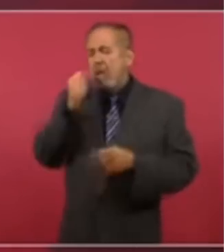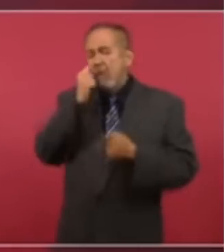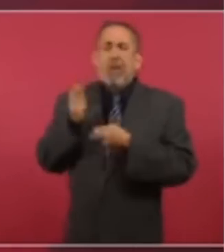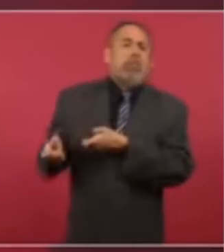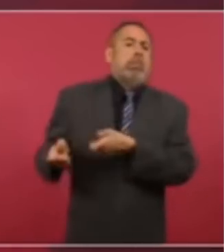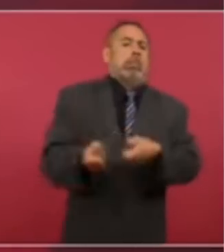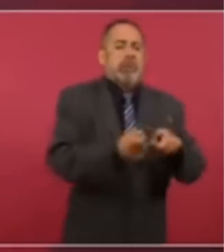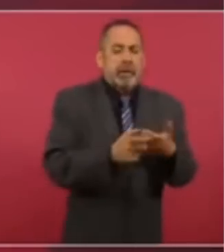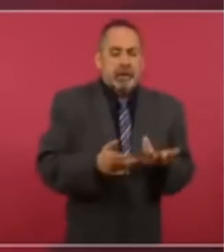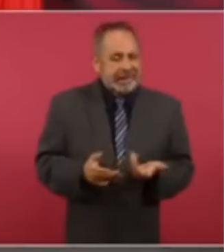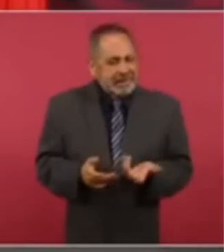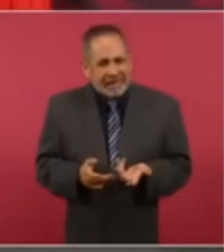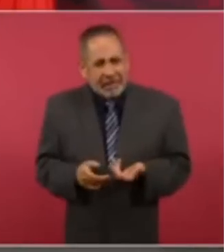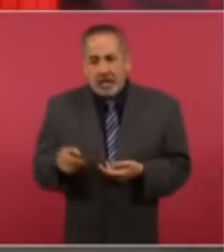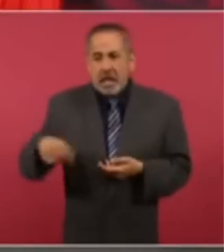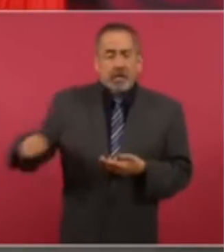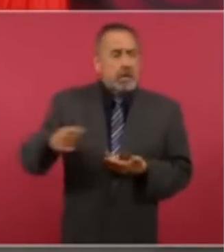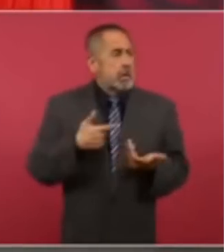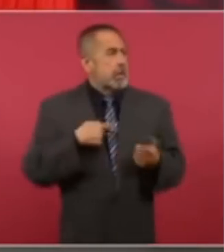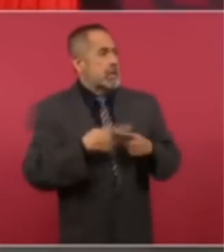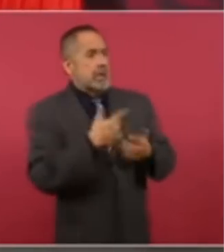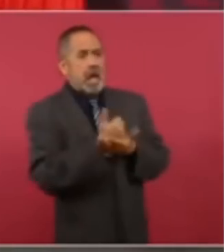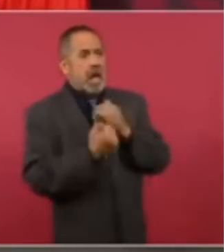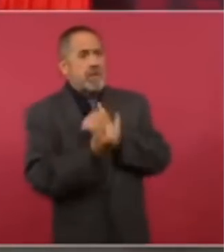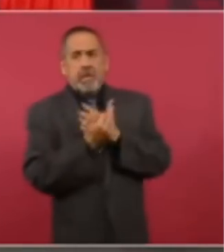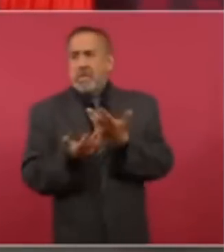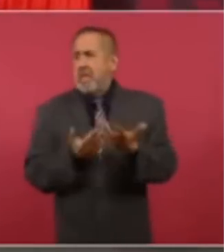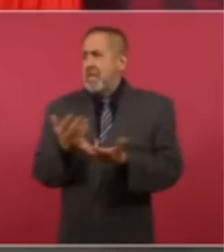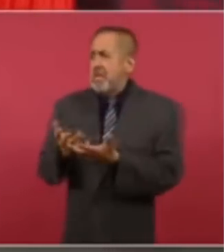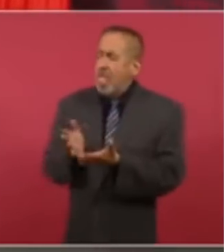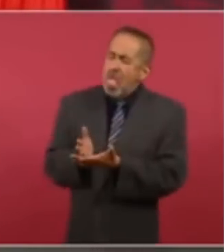cuando ya los empujaron a tomar el camino de las conductas antisociales,